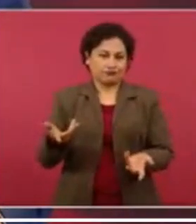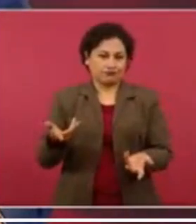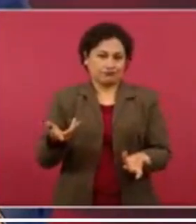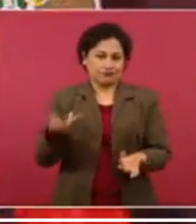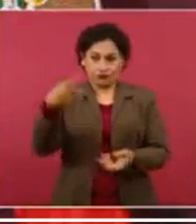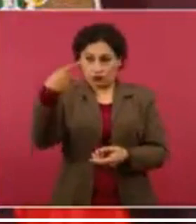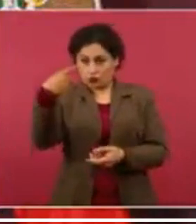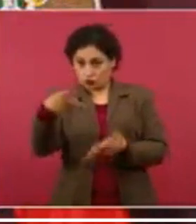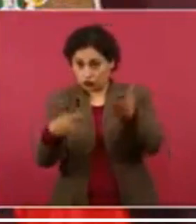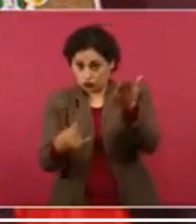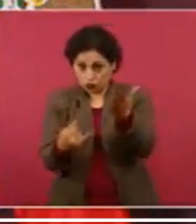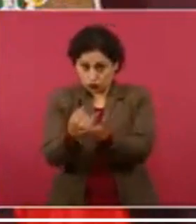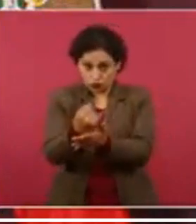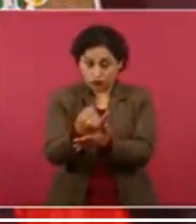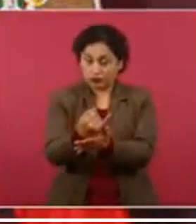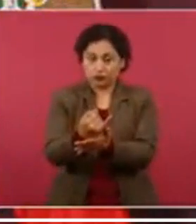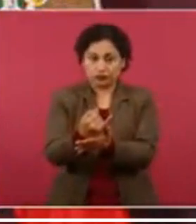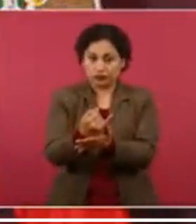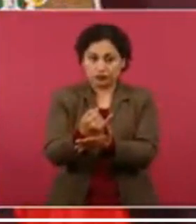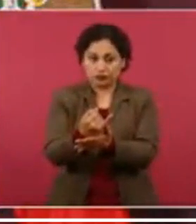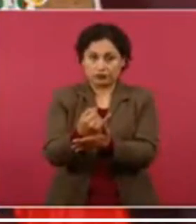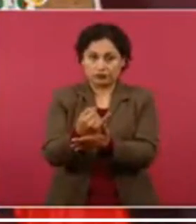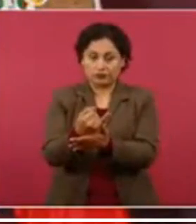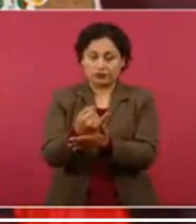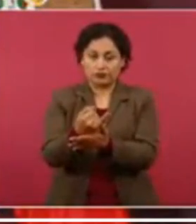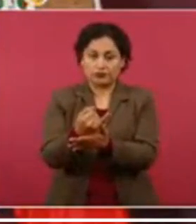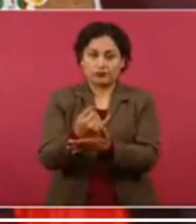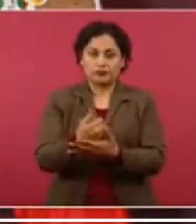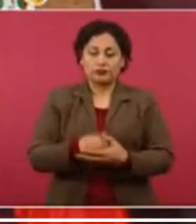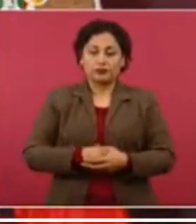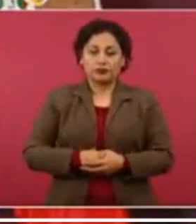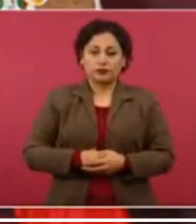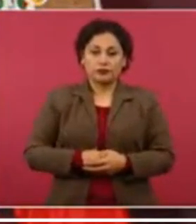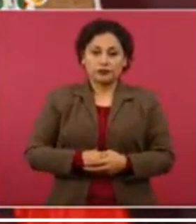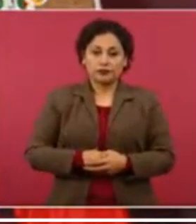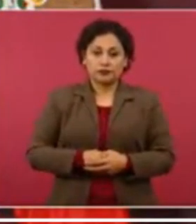que no necesariamente ahora se hace